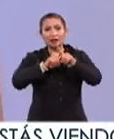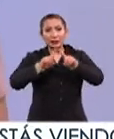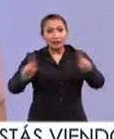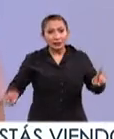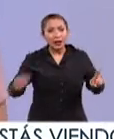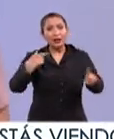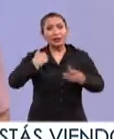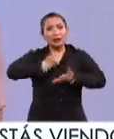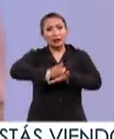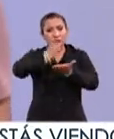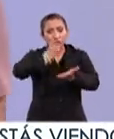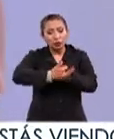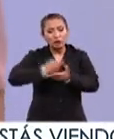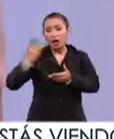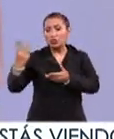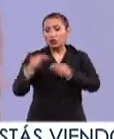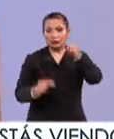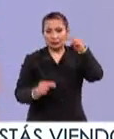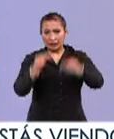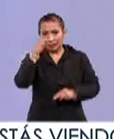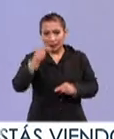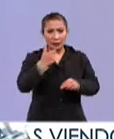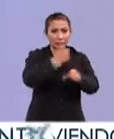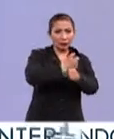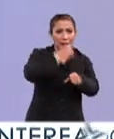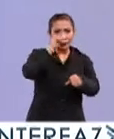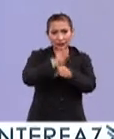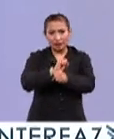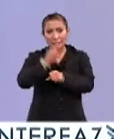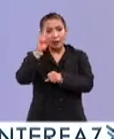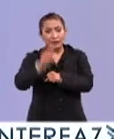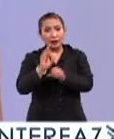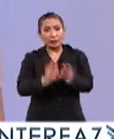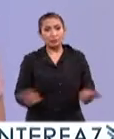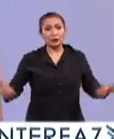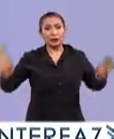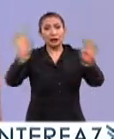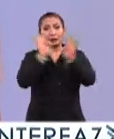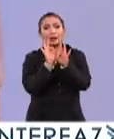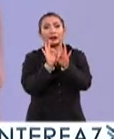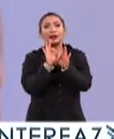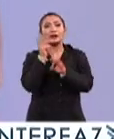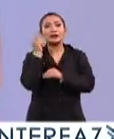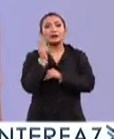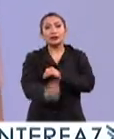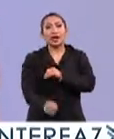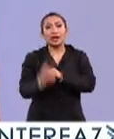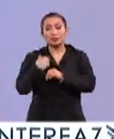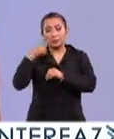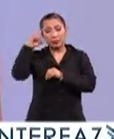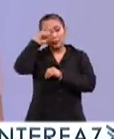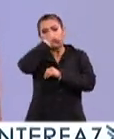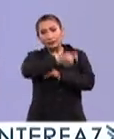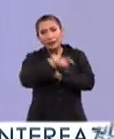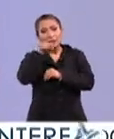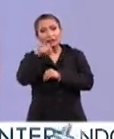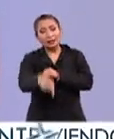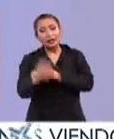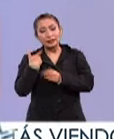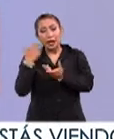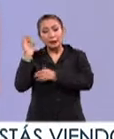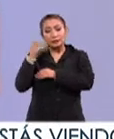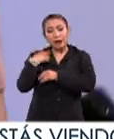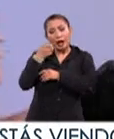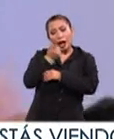en la asistencia entre estos dos niveles son realmente significativas, lo cual evidencia grandes dificultades en retener a